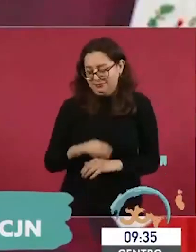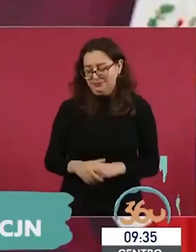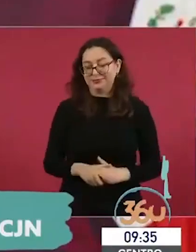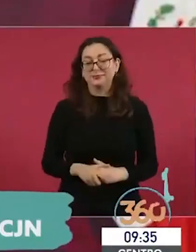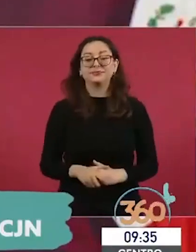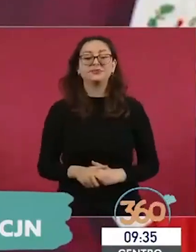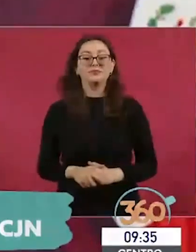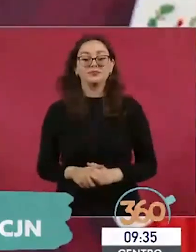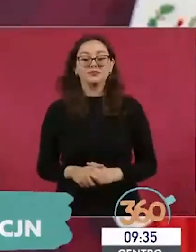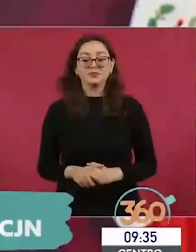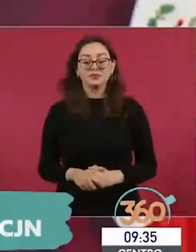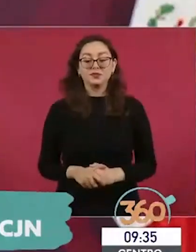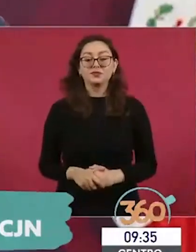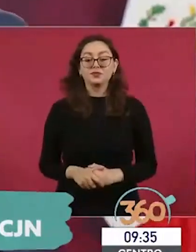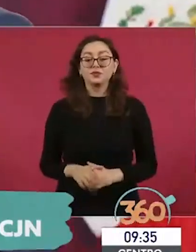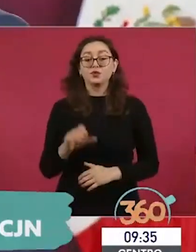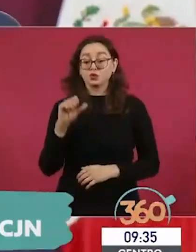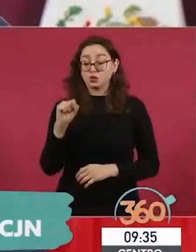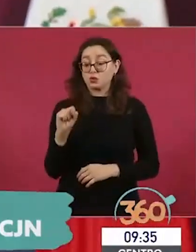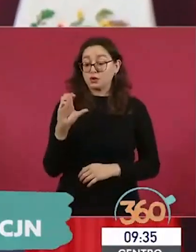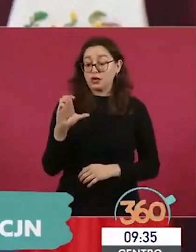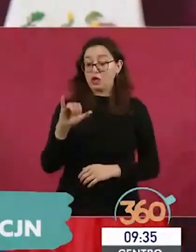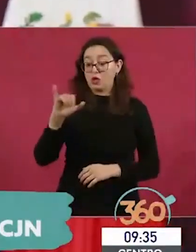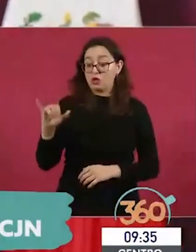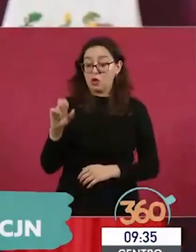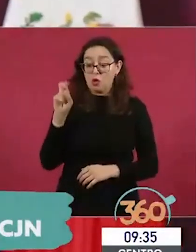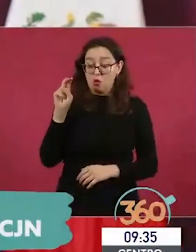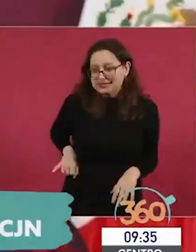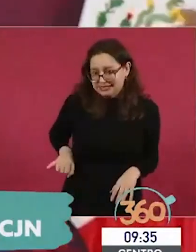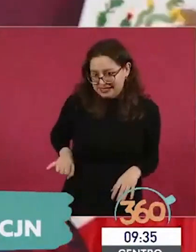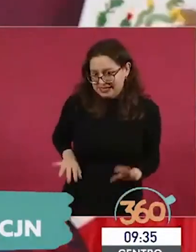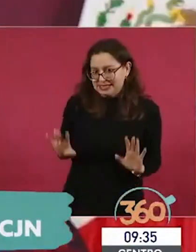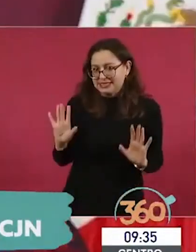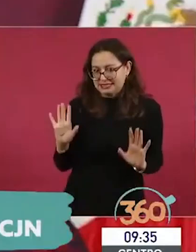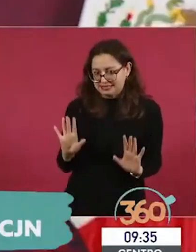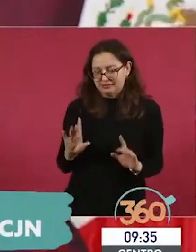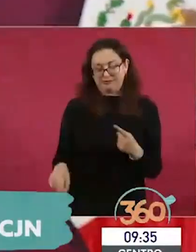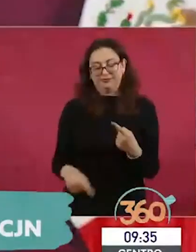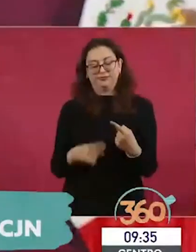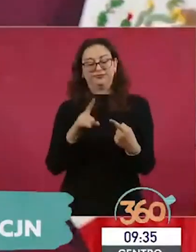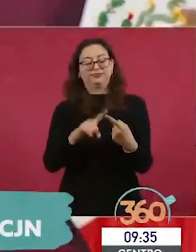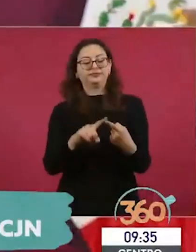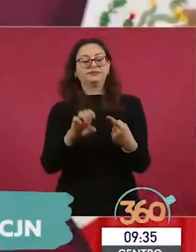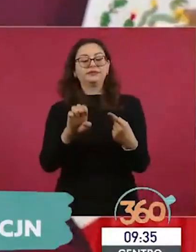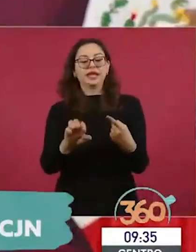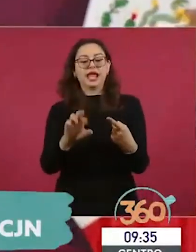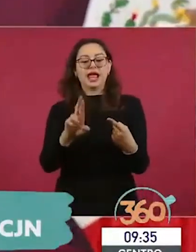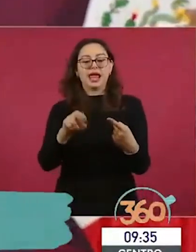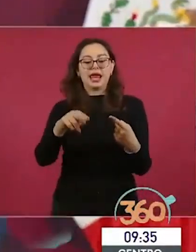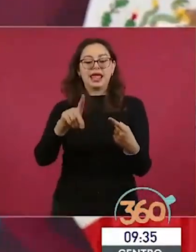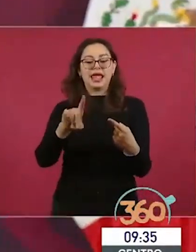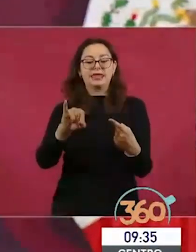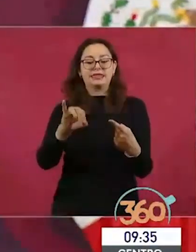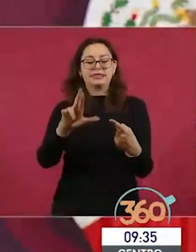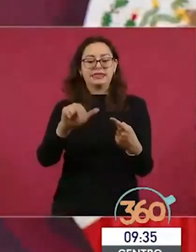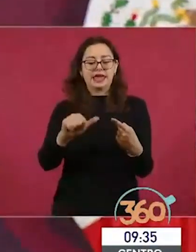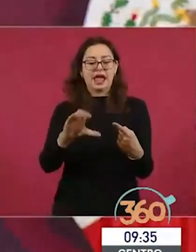para ministra de la suprema corte de justicia de la nación va erendira Cruz Villegas